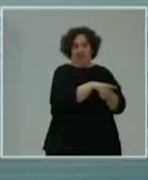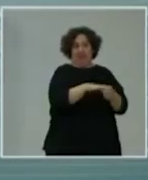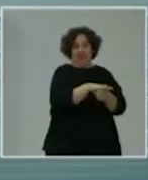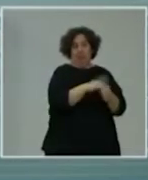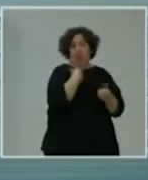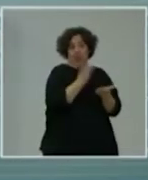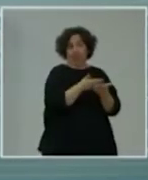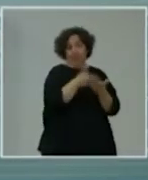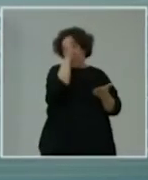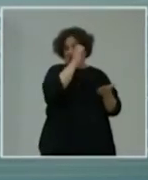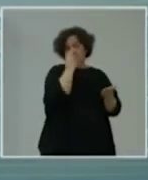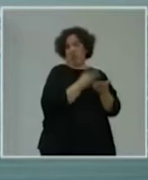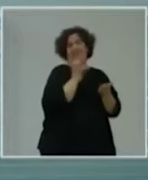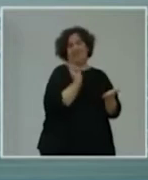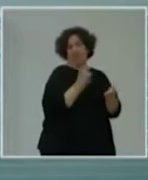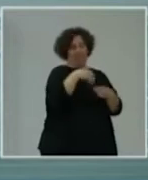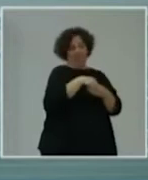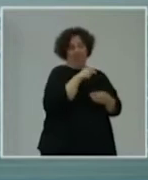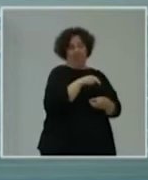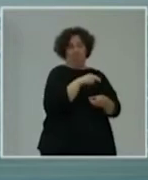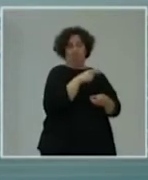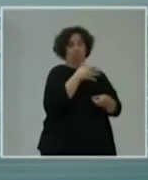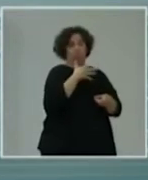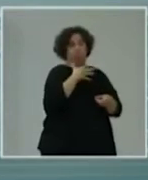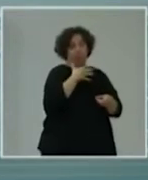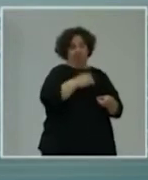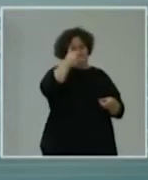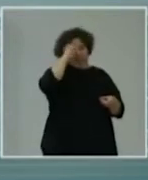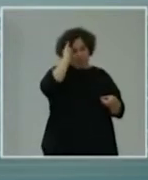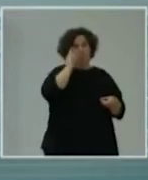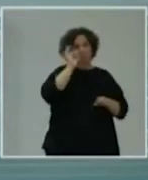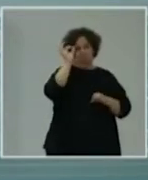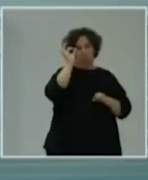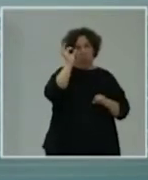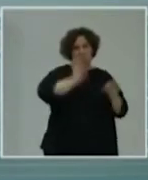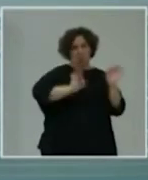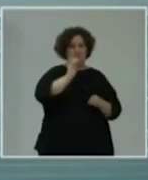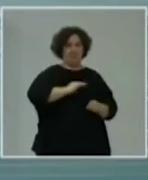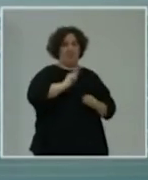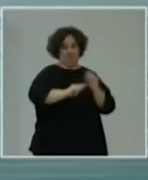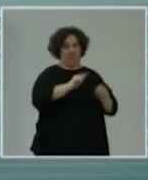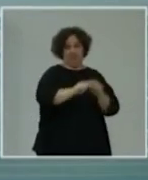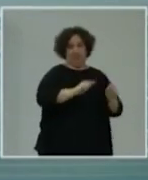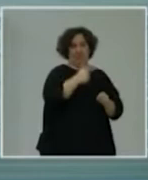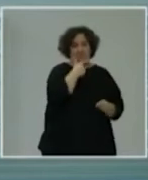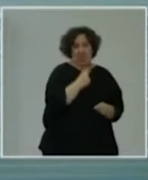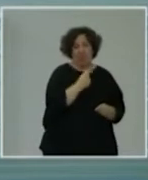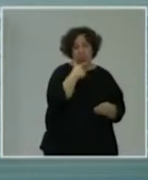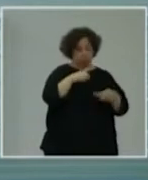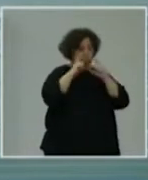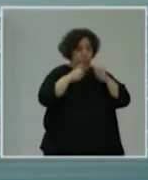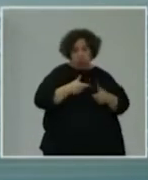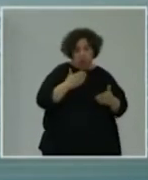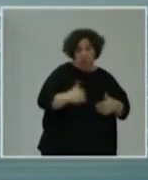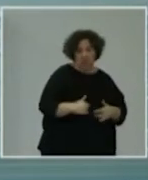científica, sabemos que puede ser responsable de un alto porcentaje de transmisión, ya que no se utilizan mascarillas en los